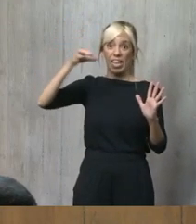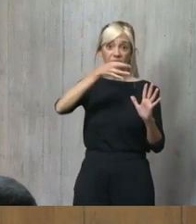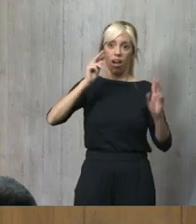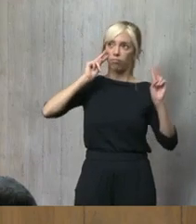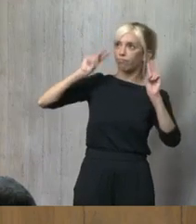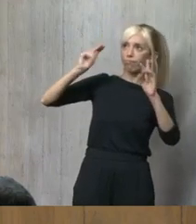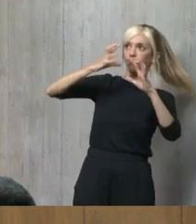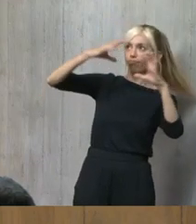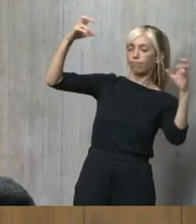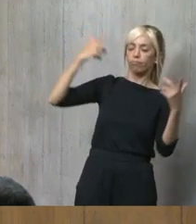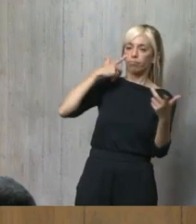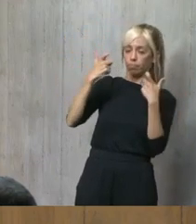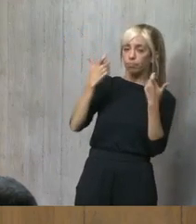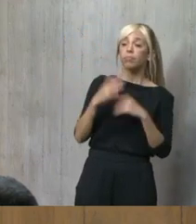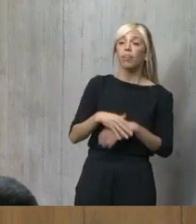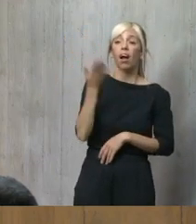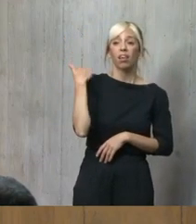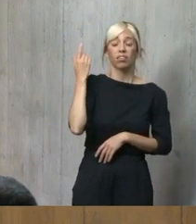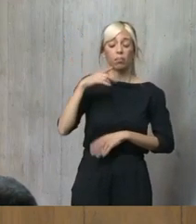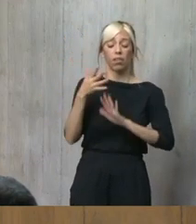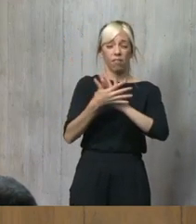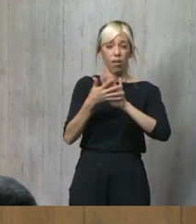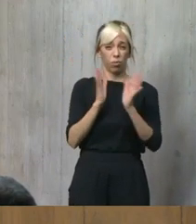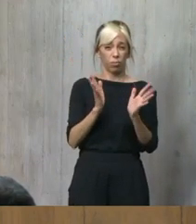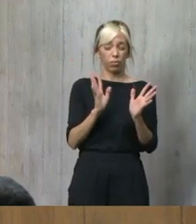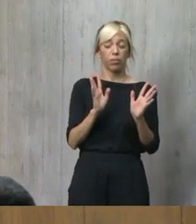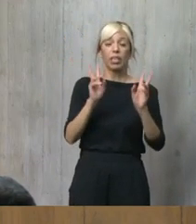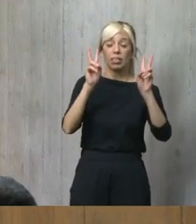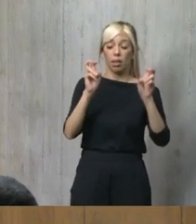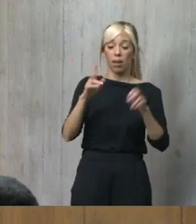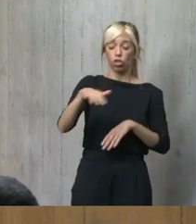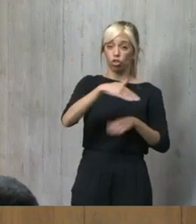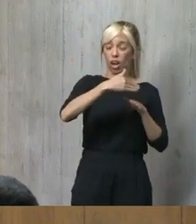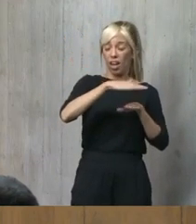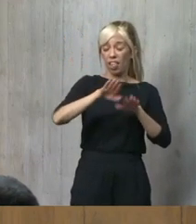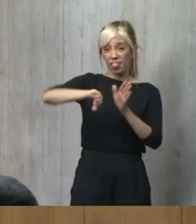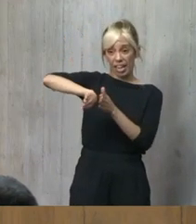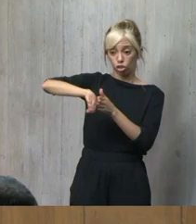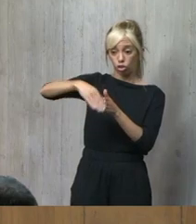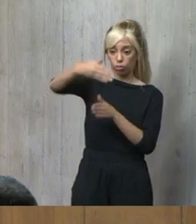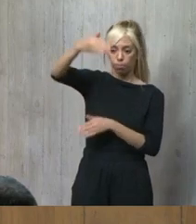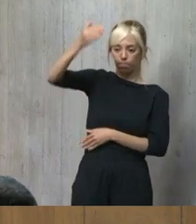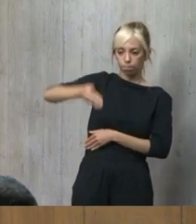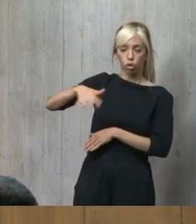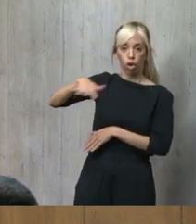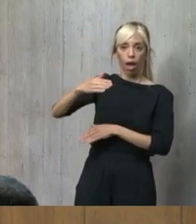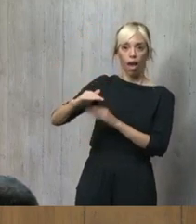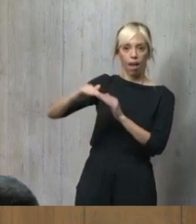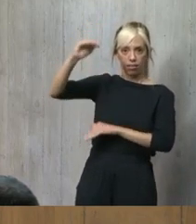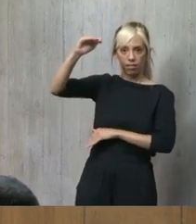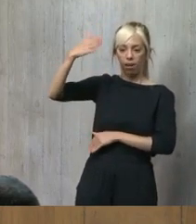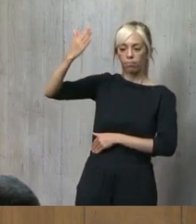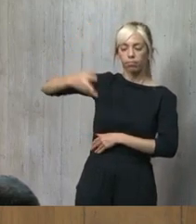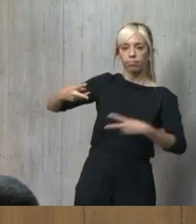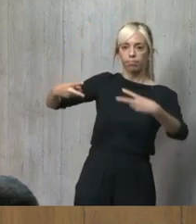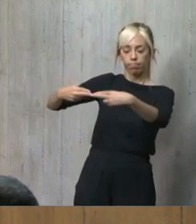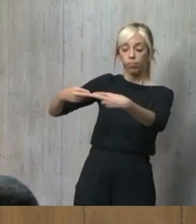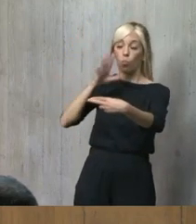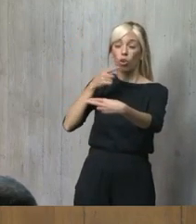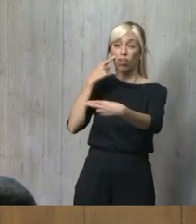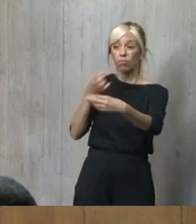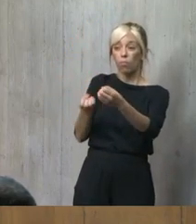¿vale? Ya ayer hablábamos de que habíamos cerrado el flanco derecho en la parte alta, con reproducciones que estábamos